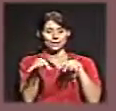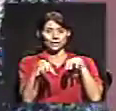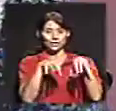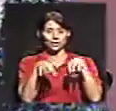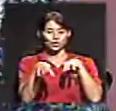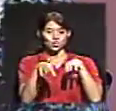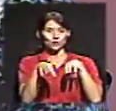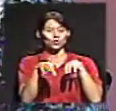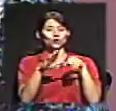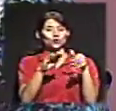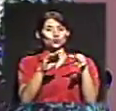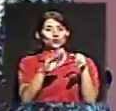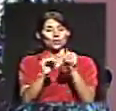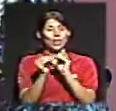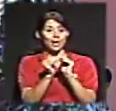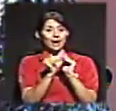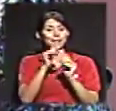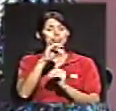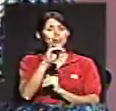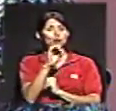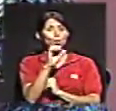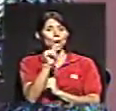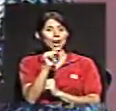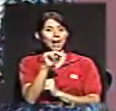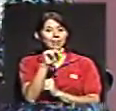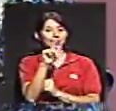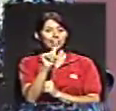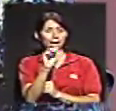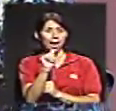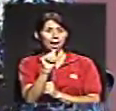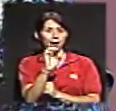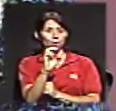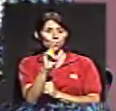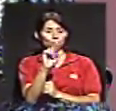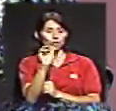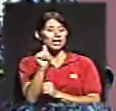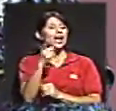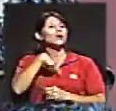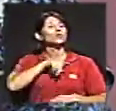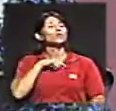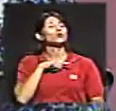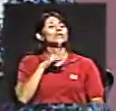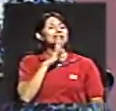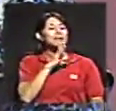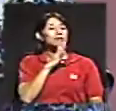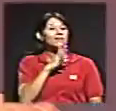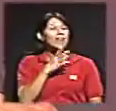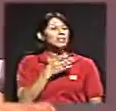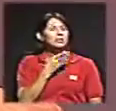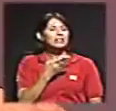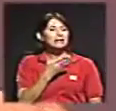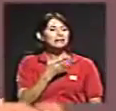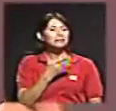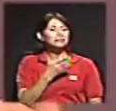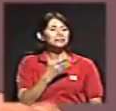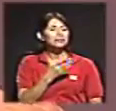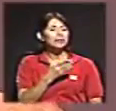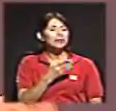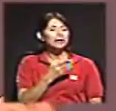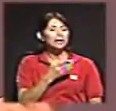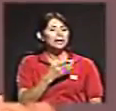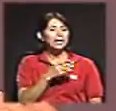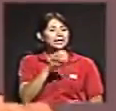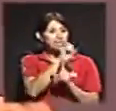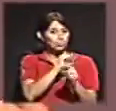Yolanda Acuña, y estamos conversando acerca del conflicto que se ha generado por